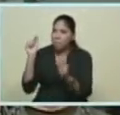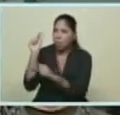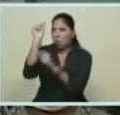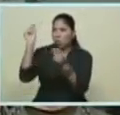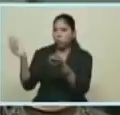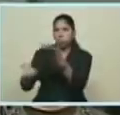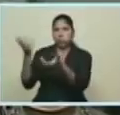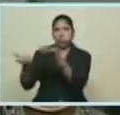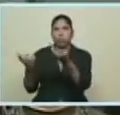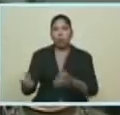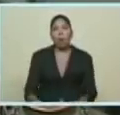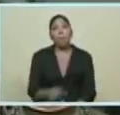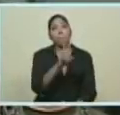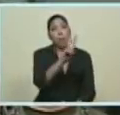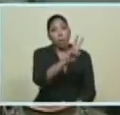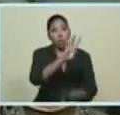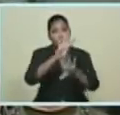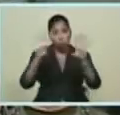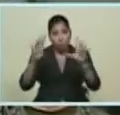29 compatriotas fueron